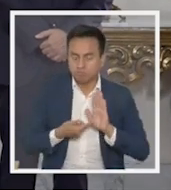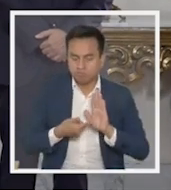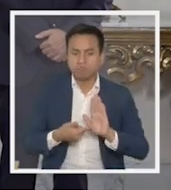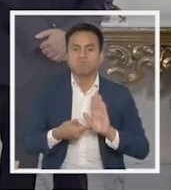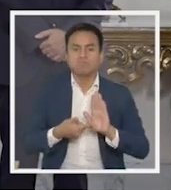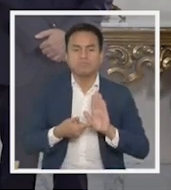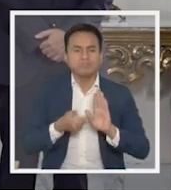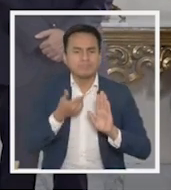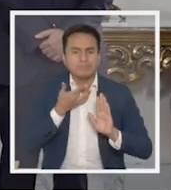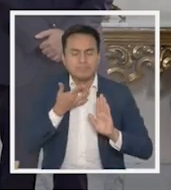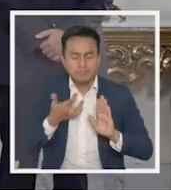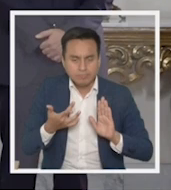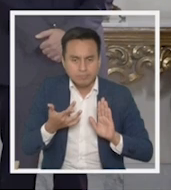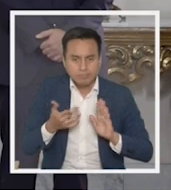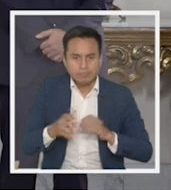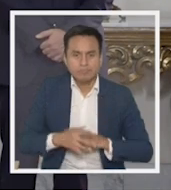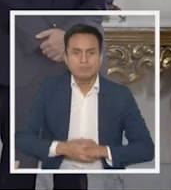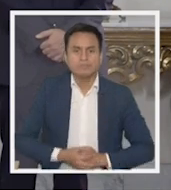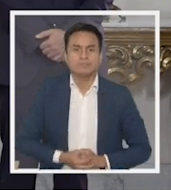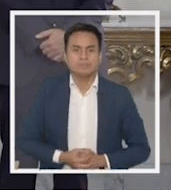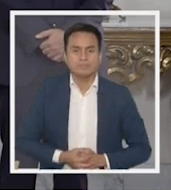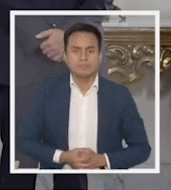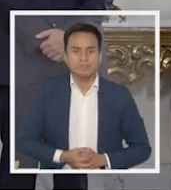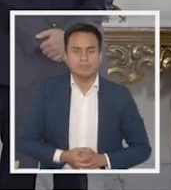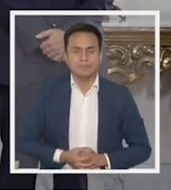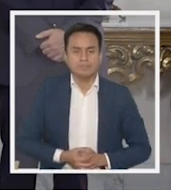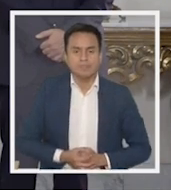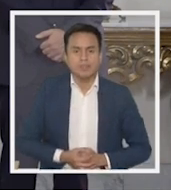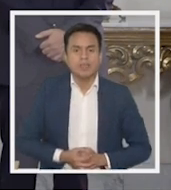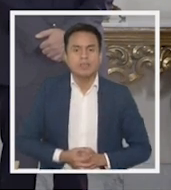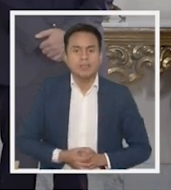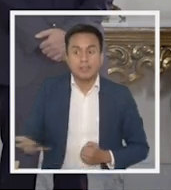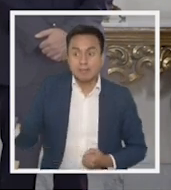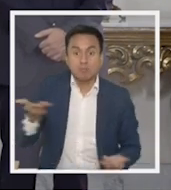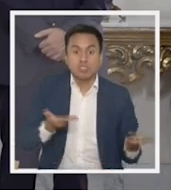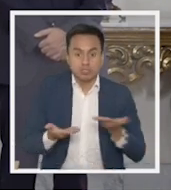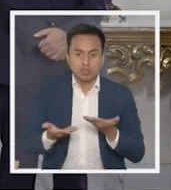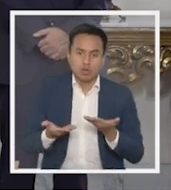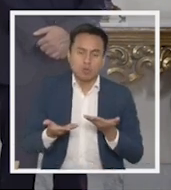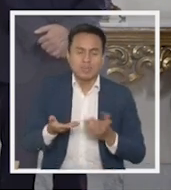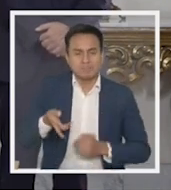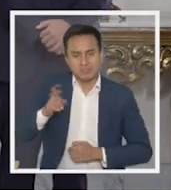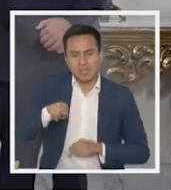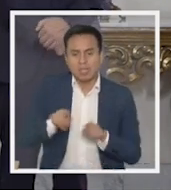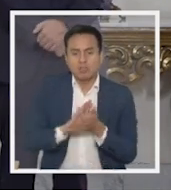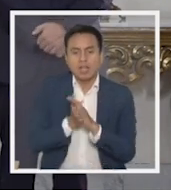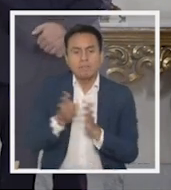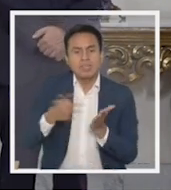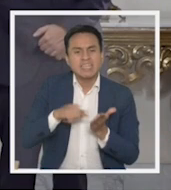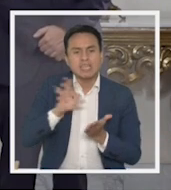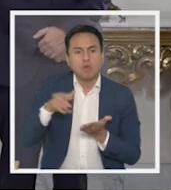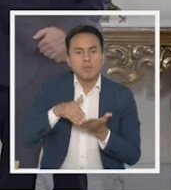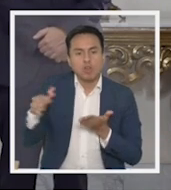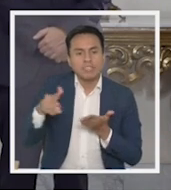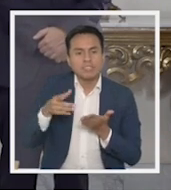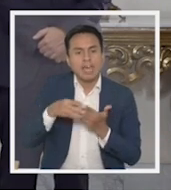se pongan a disposición, valga la redundancia, un total de 1.500 millones de dólares anuales en régimen